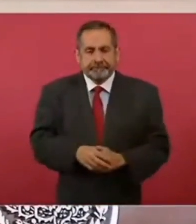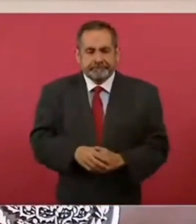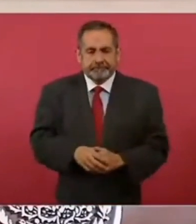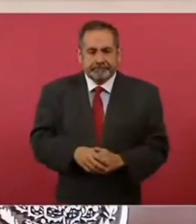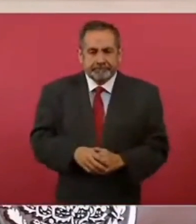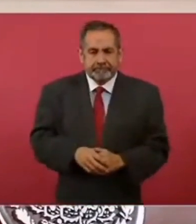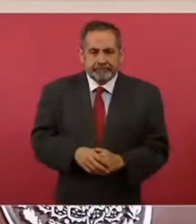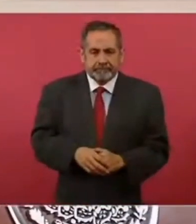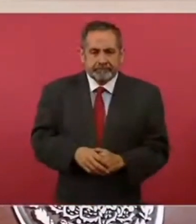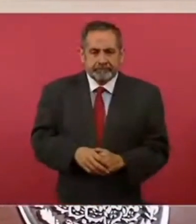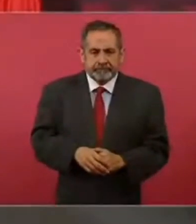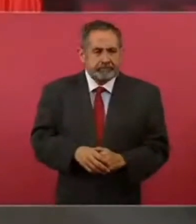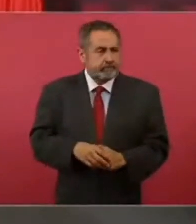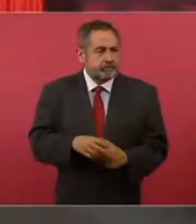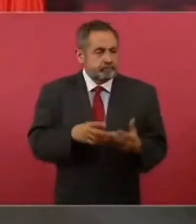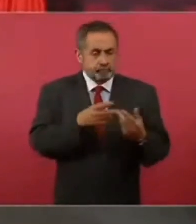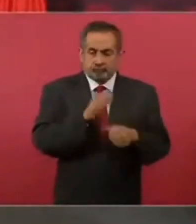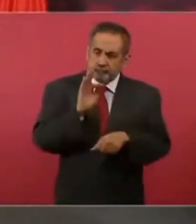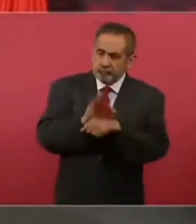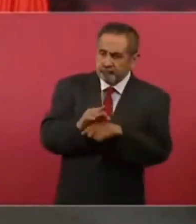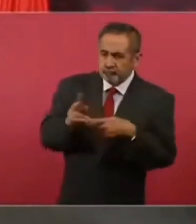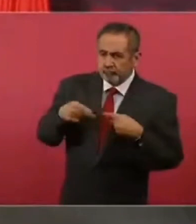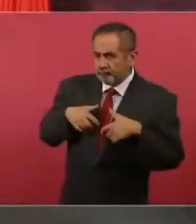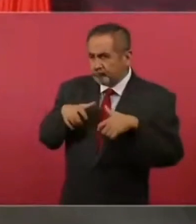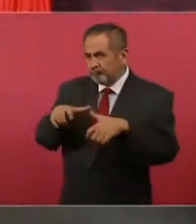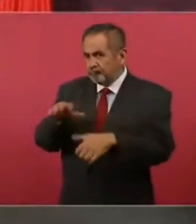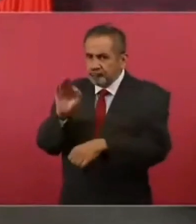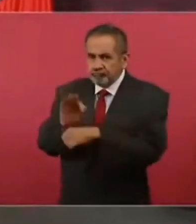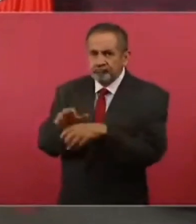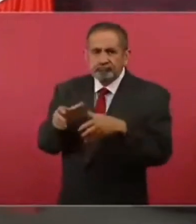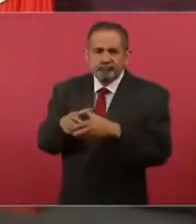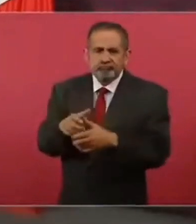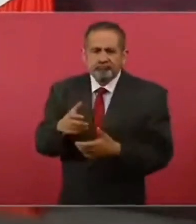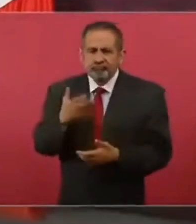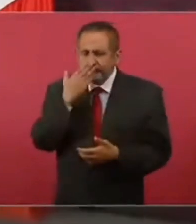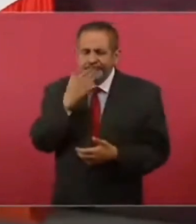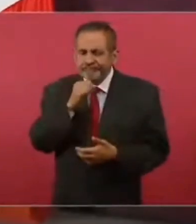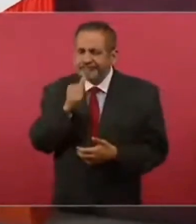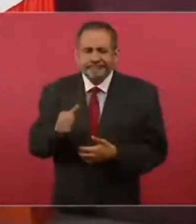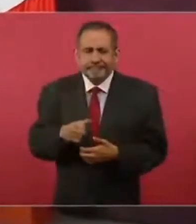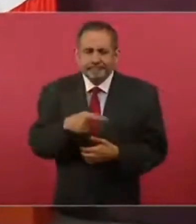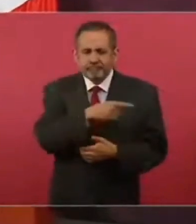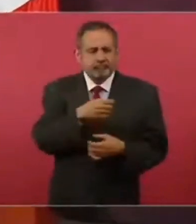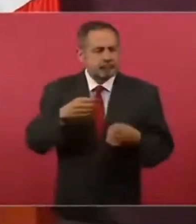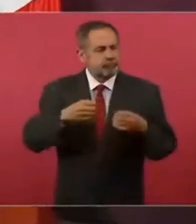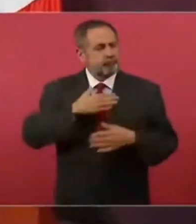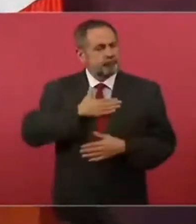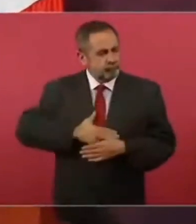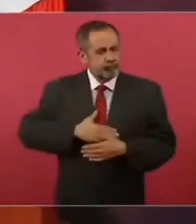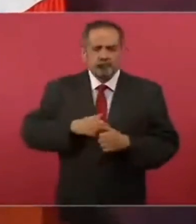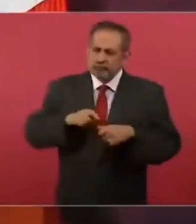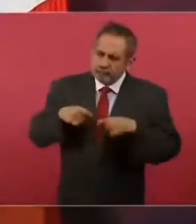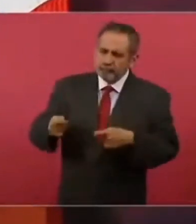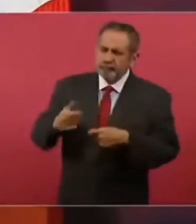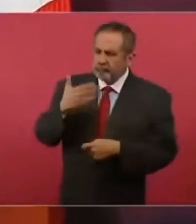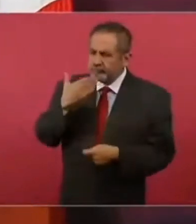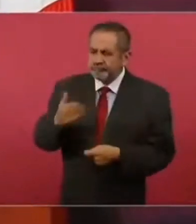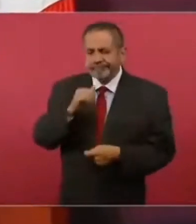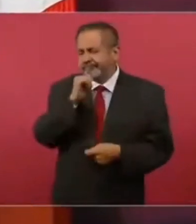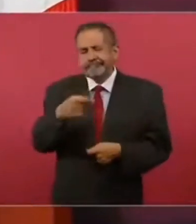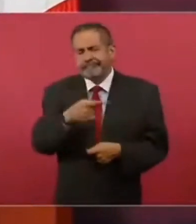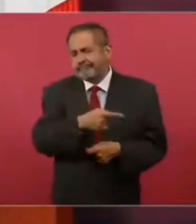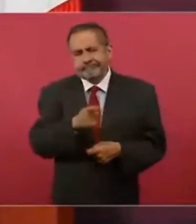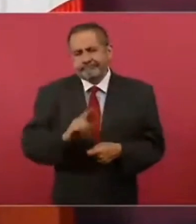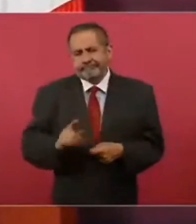no están al Servicio del pueblo no se imparte justicia tomando